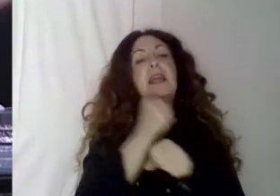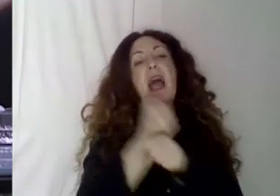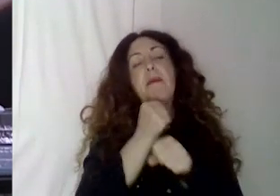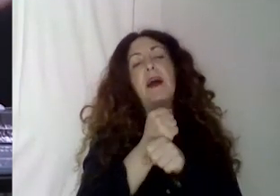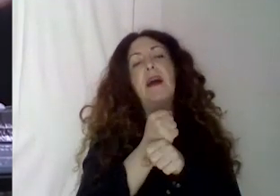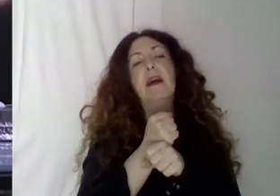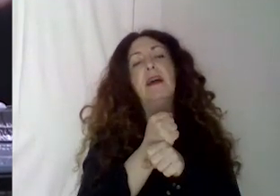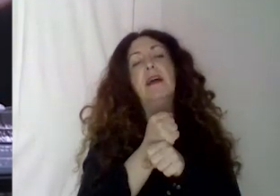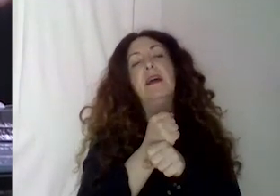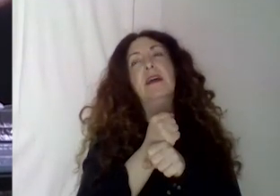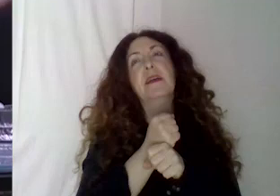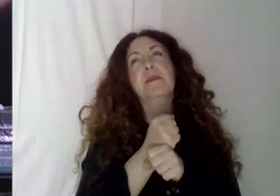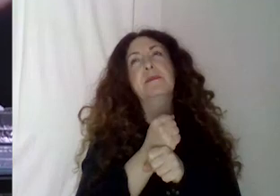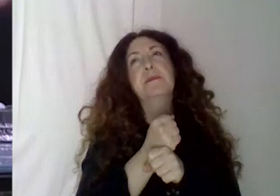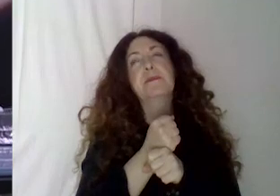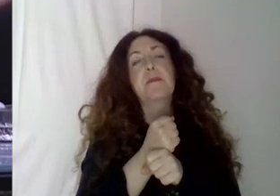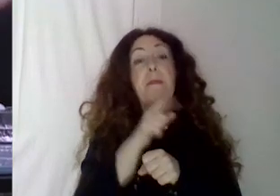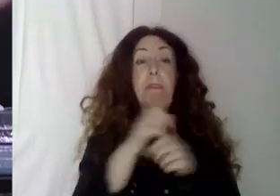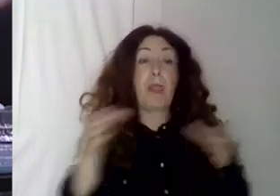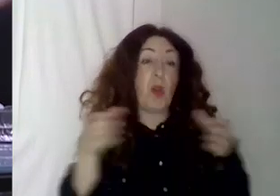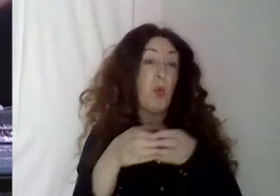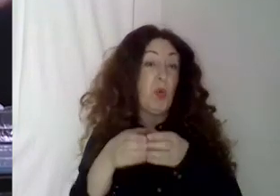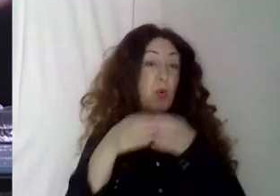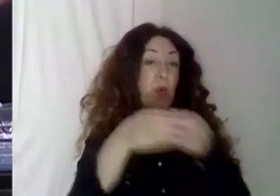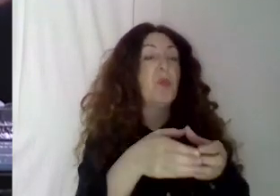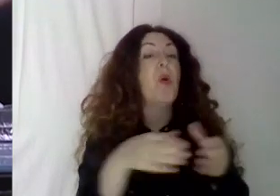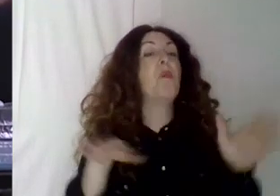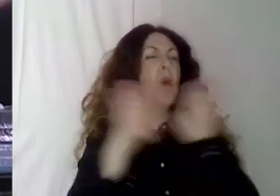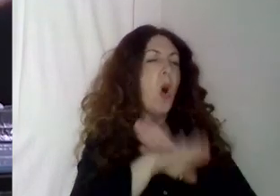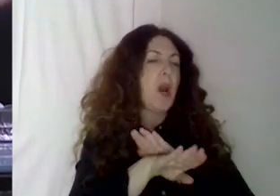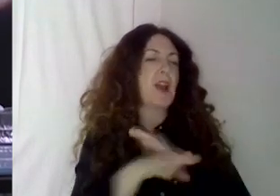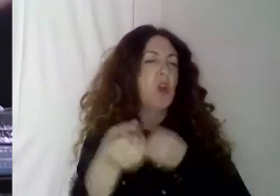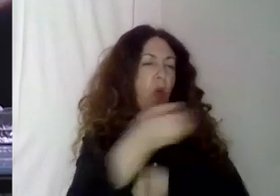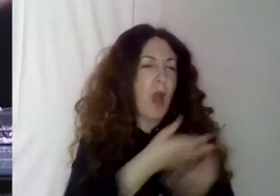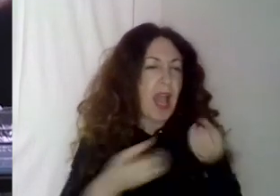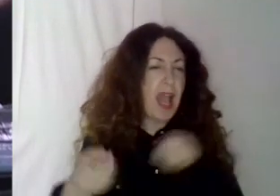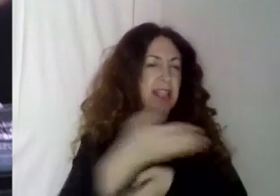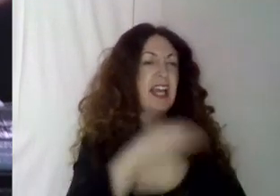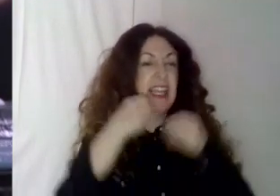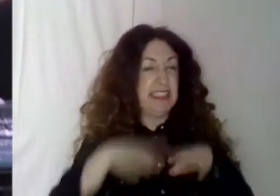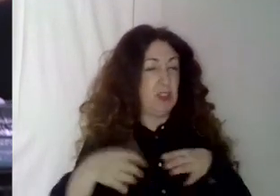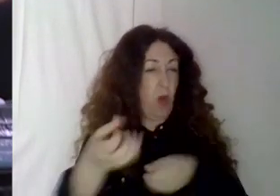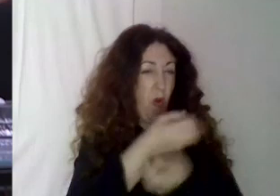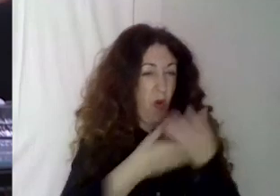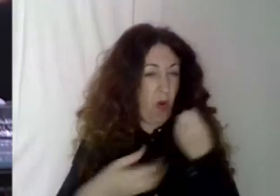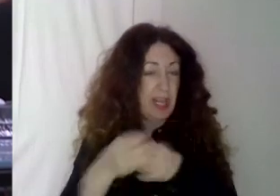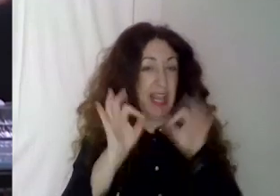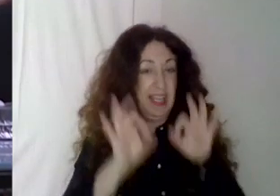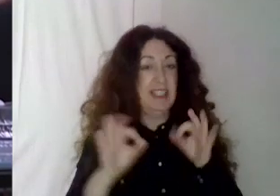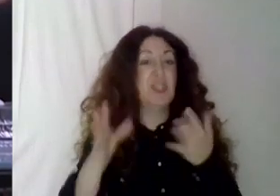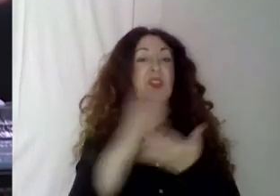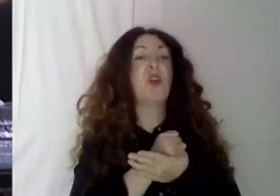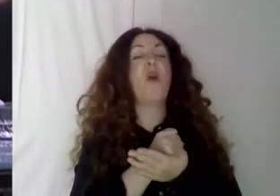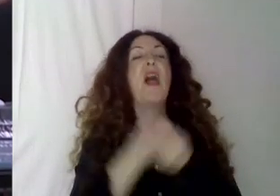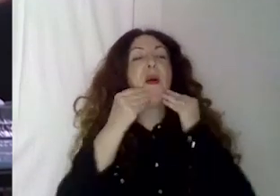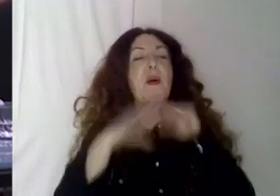esos programas televisivos, ¿no? Entonces, bueno, pues ella empieza, dice, bueno, ¿y qué les cuento? Y dice, bueno, cuéntanos algo de tu cultura. Y ella se pone a contarles historias